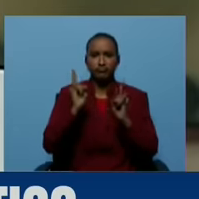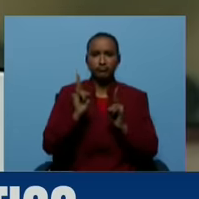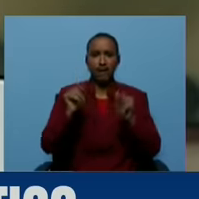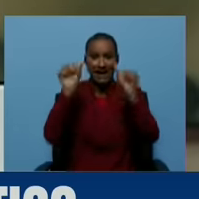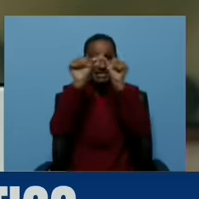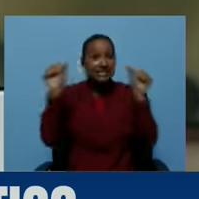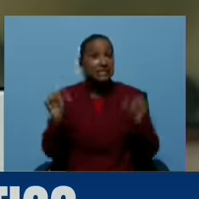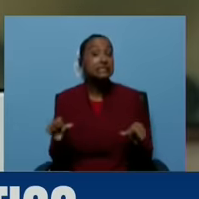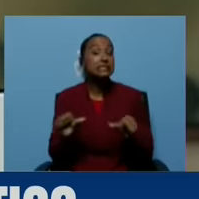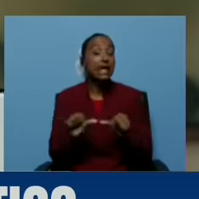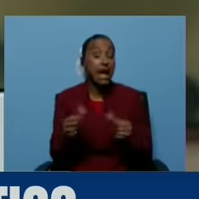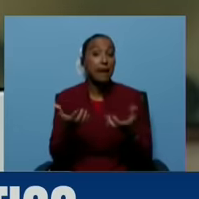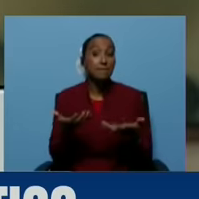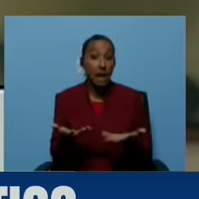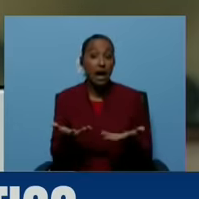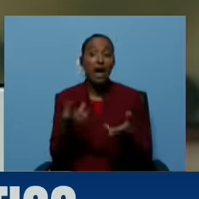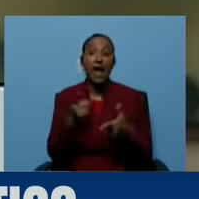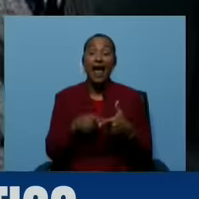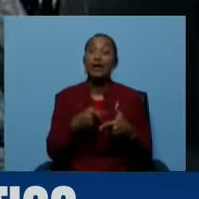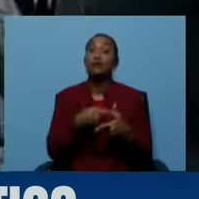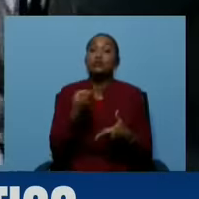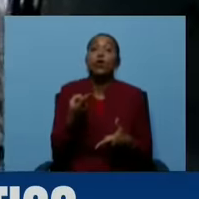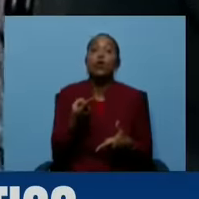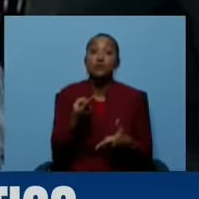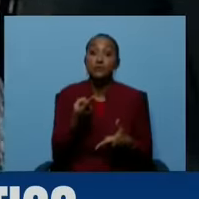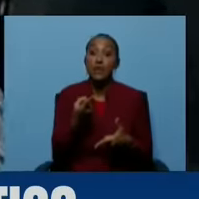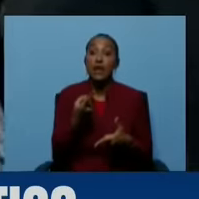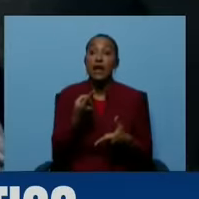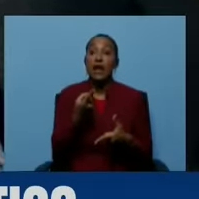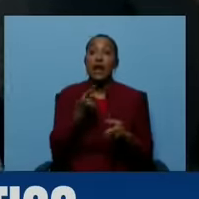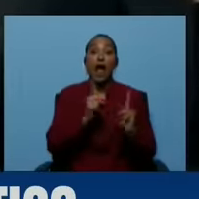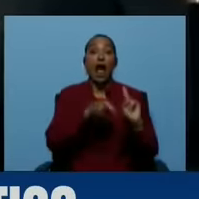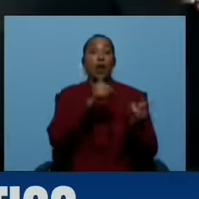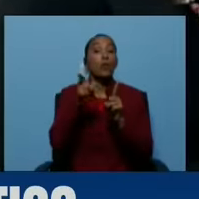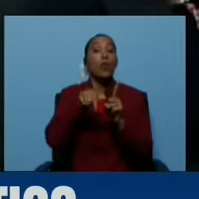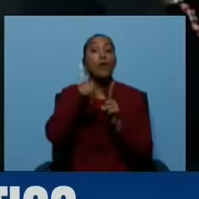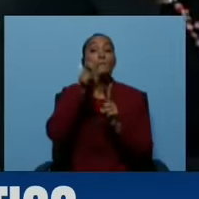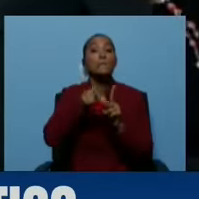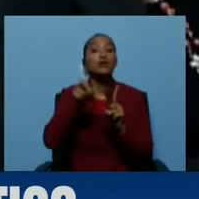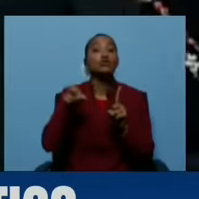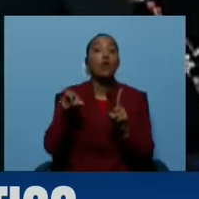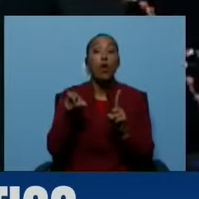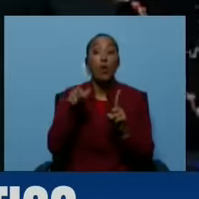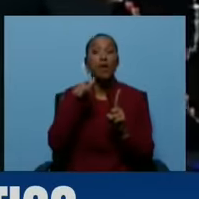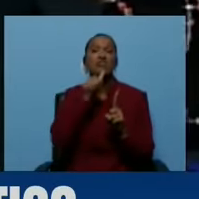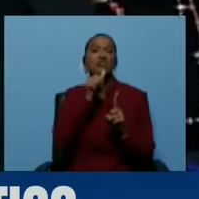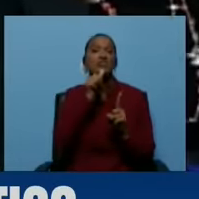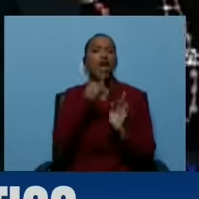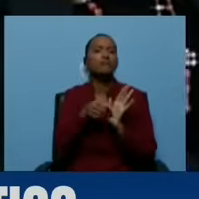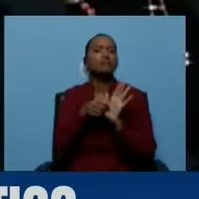Y además ya hay quienes se arrogan la autoría. Al frente, Elon Musk.